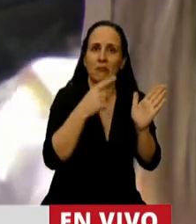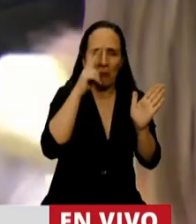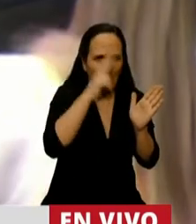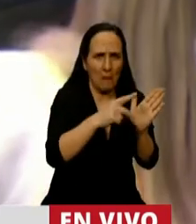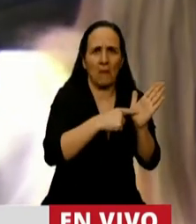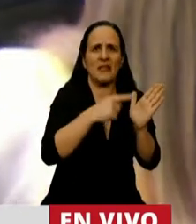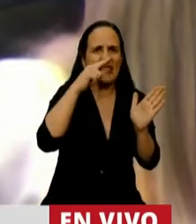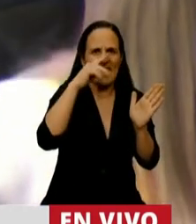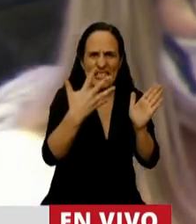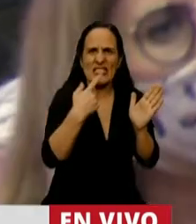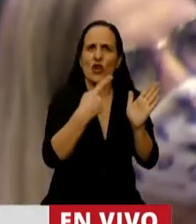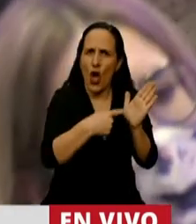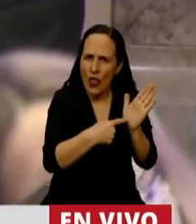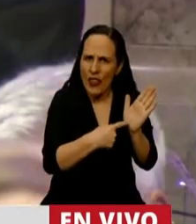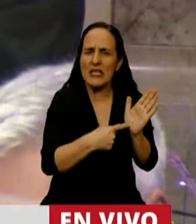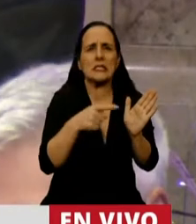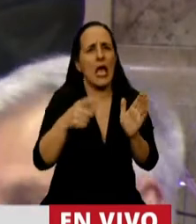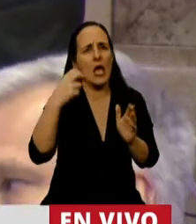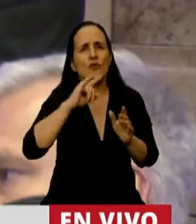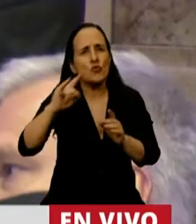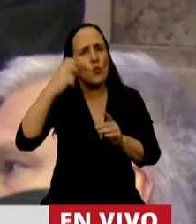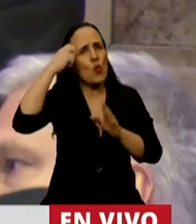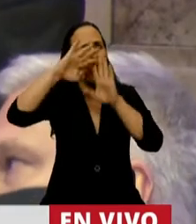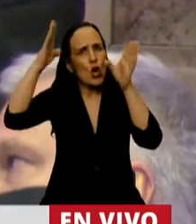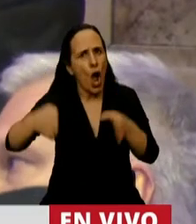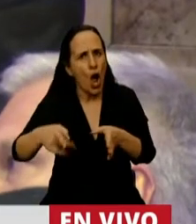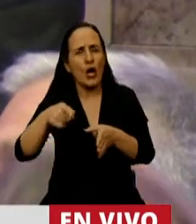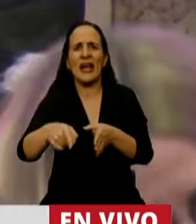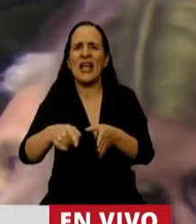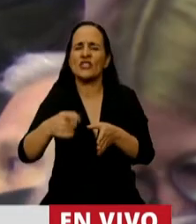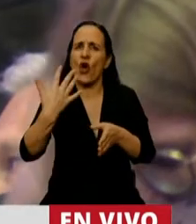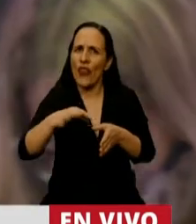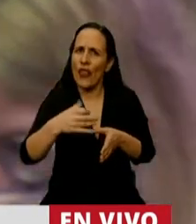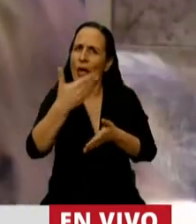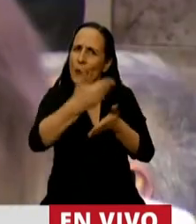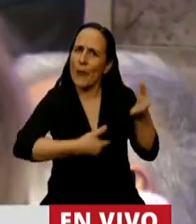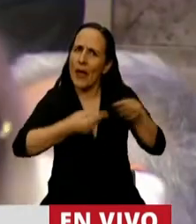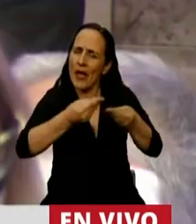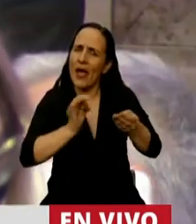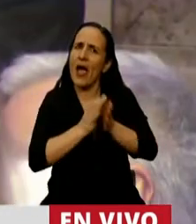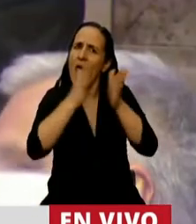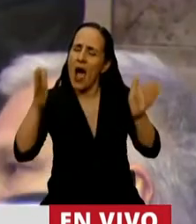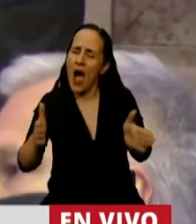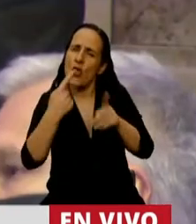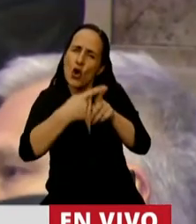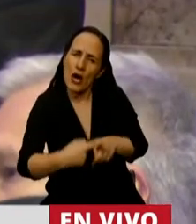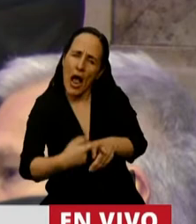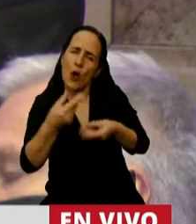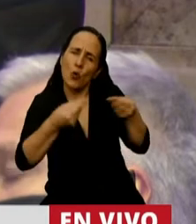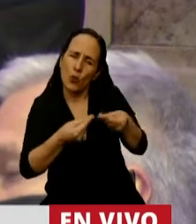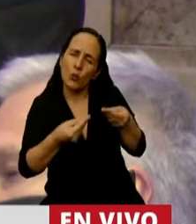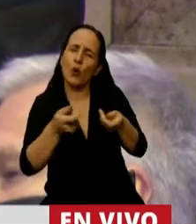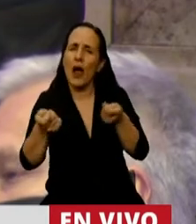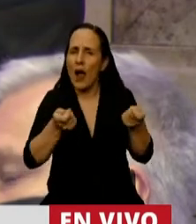75 establece que corresponde al Congreso fijar anualmente el presupuesto general de gastos y hacer el cálculo de recursos de la